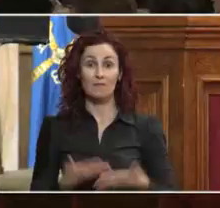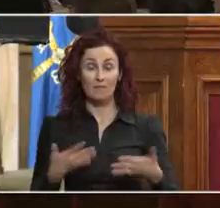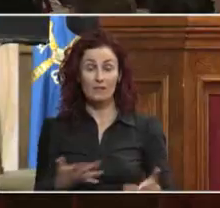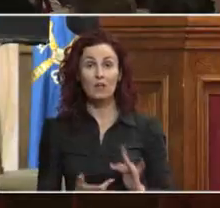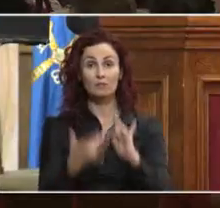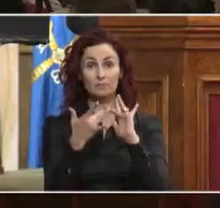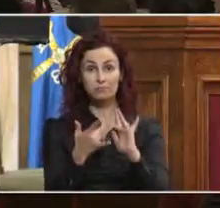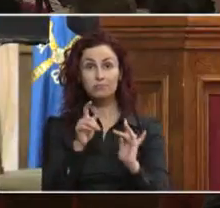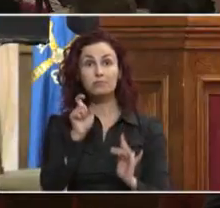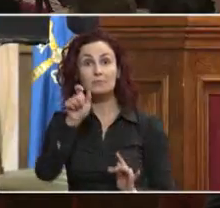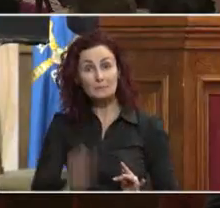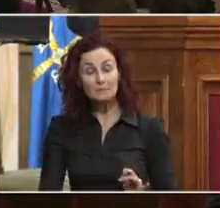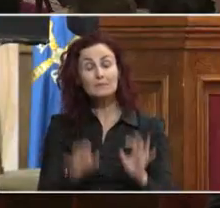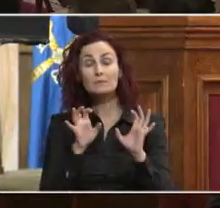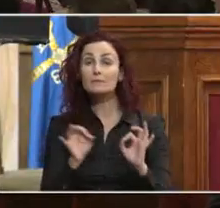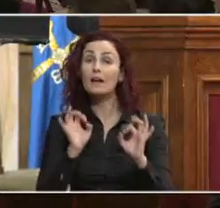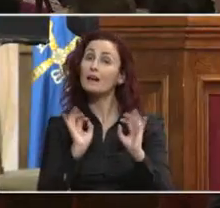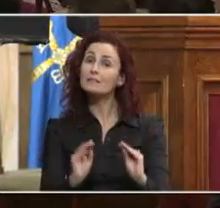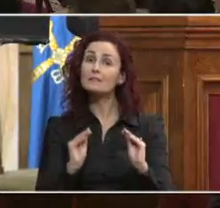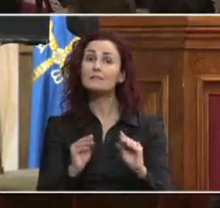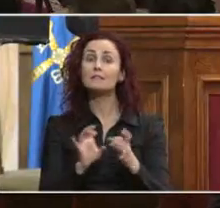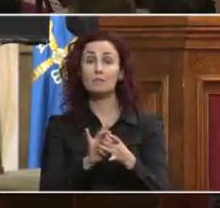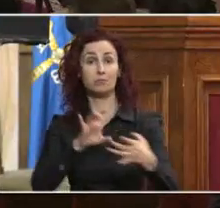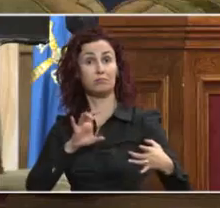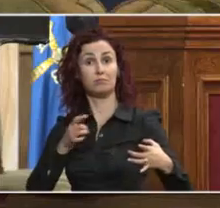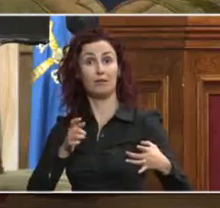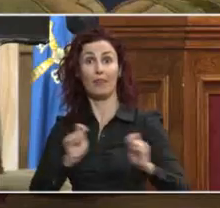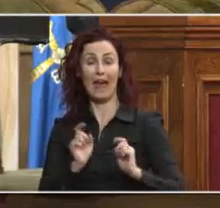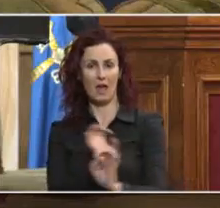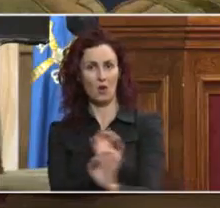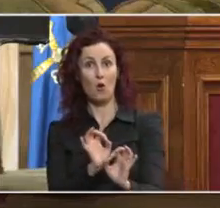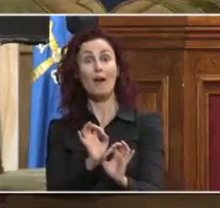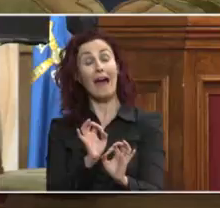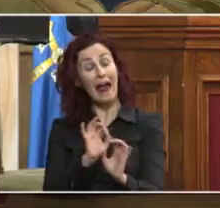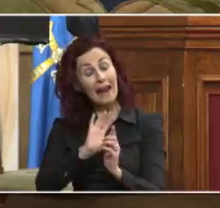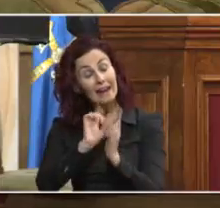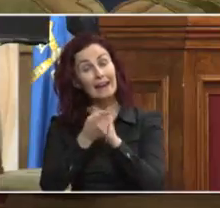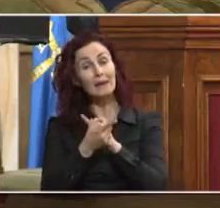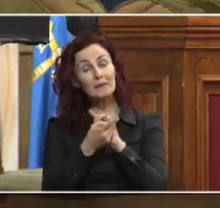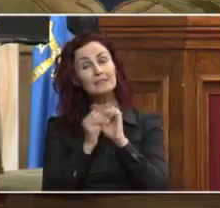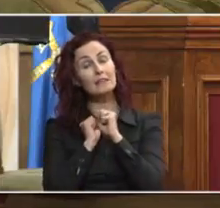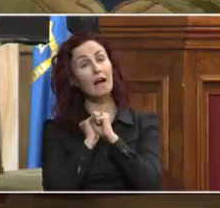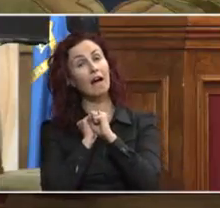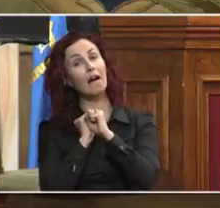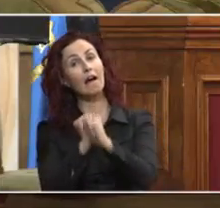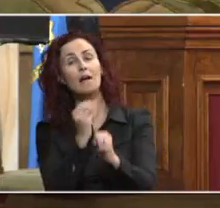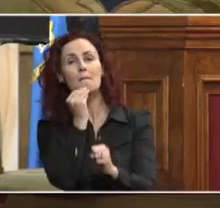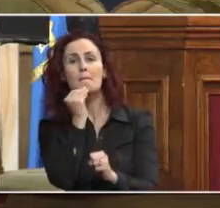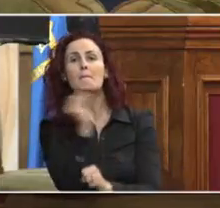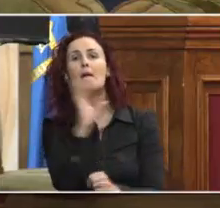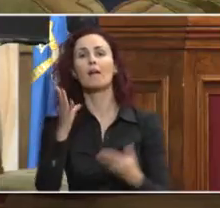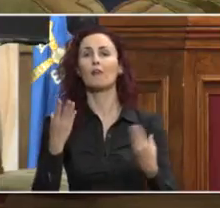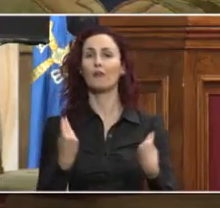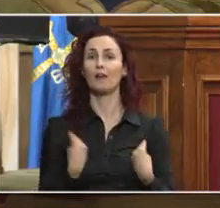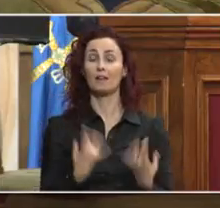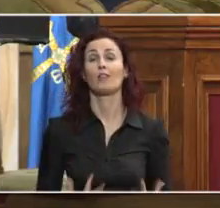Conectar con Mastro Piero, en fin, no desconecta de nada. Es más, un hilo invisible nos une a él y a lo mejor de la vida. Por eso